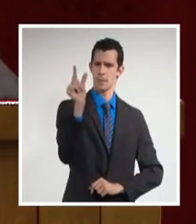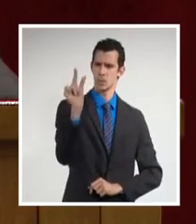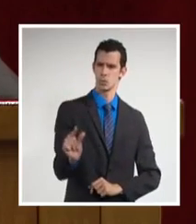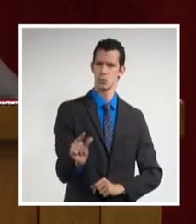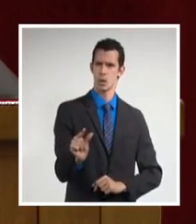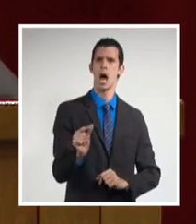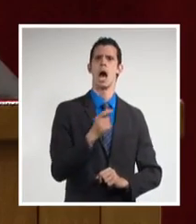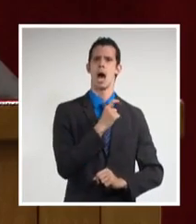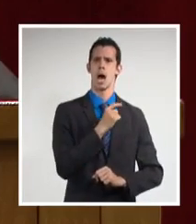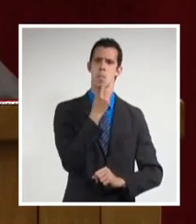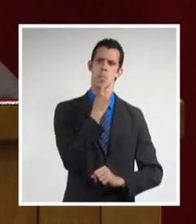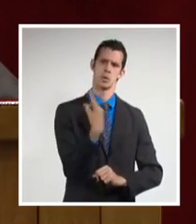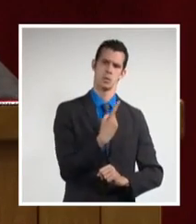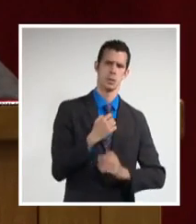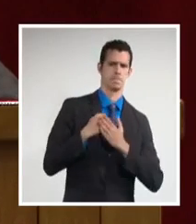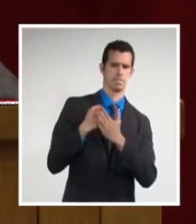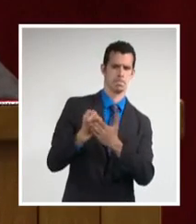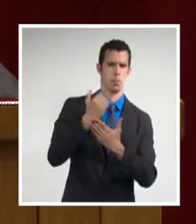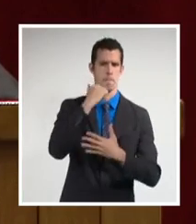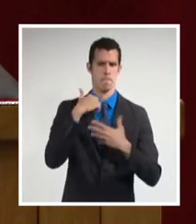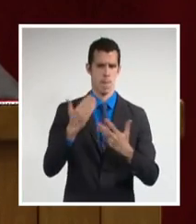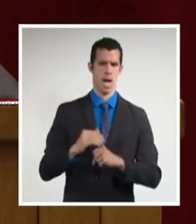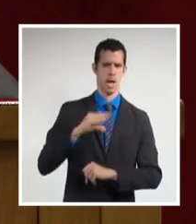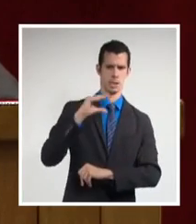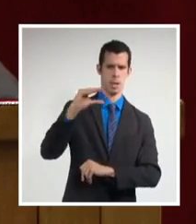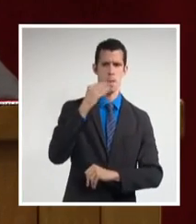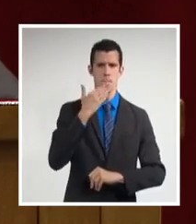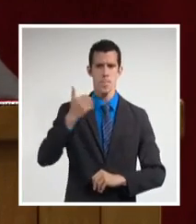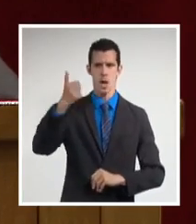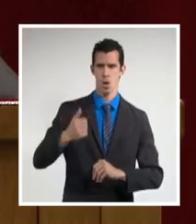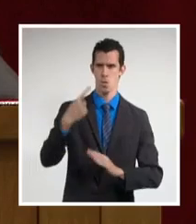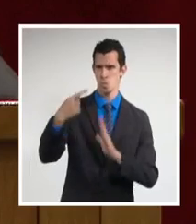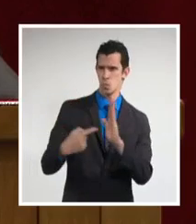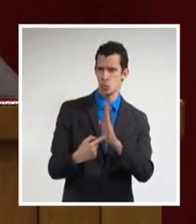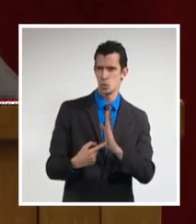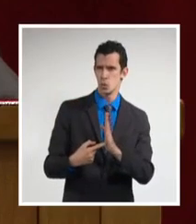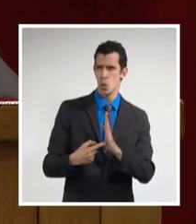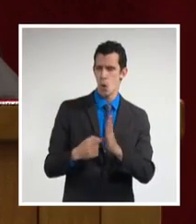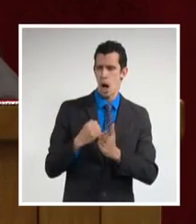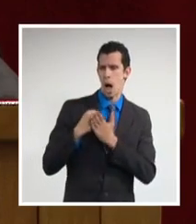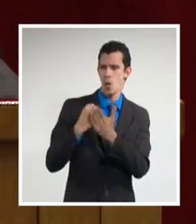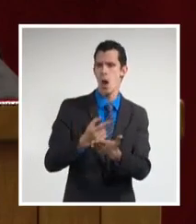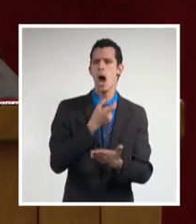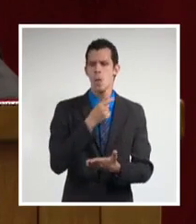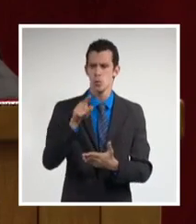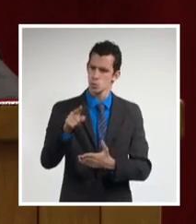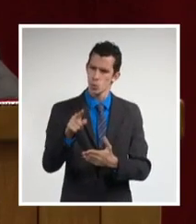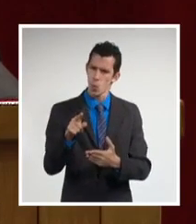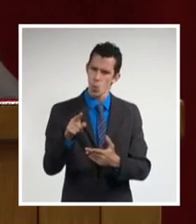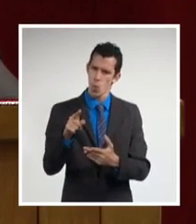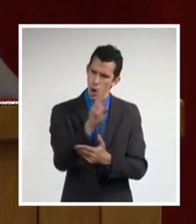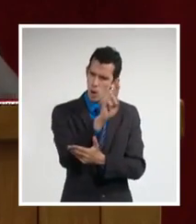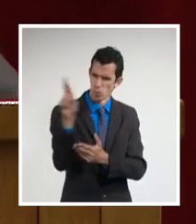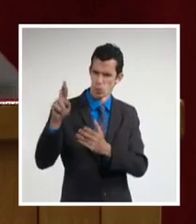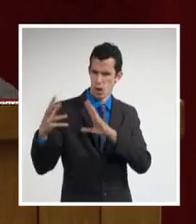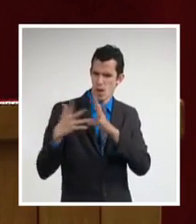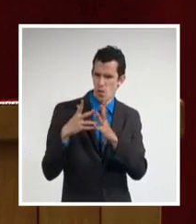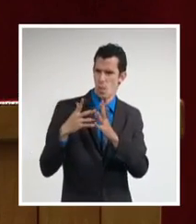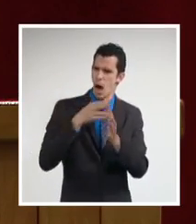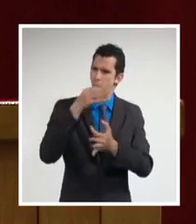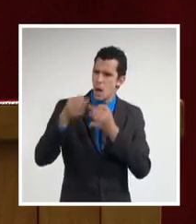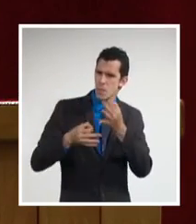plazas importantes a cambio de una proyección política contra la revolución. Ya no basta con que callen y eviten expresiones